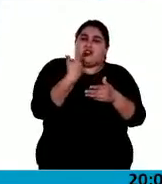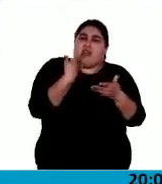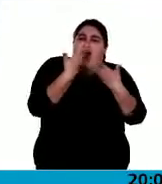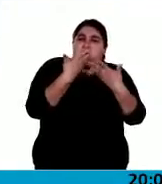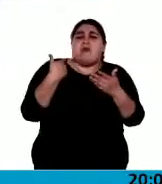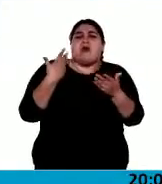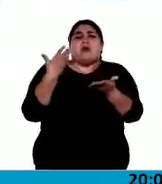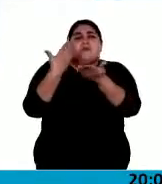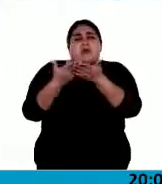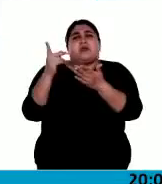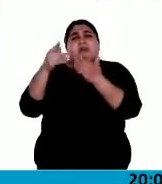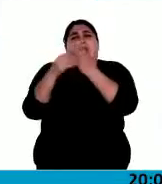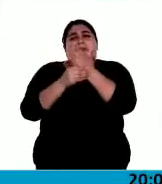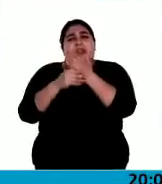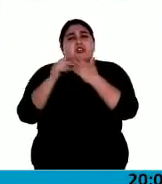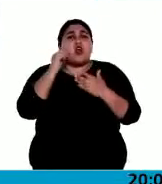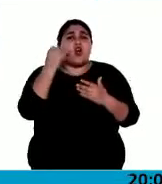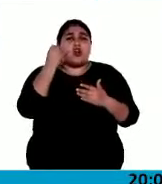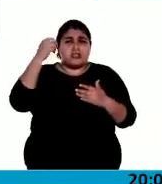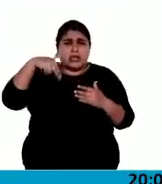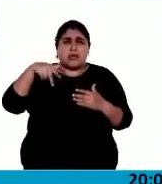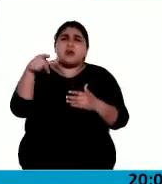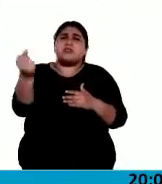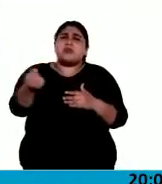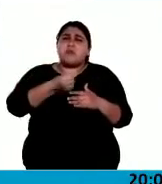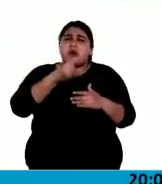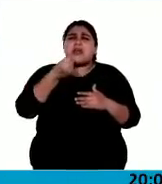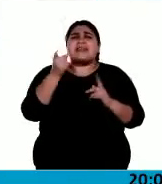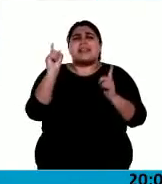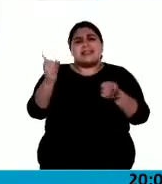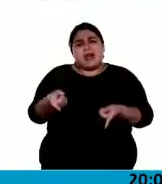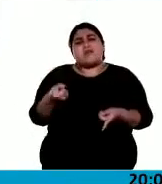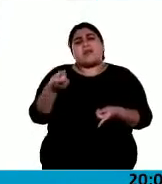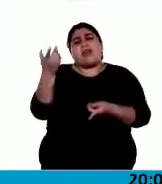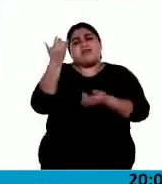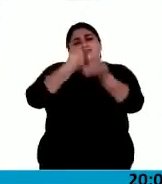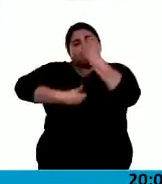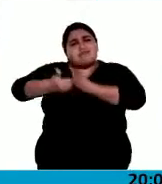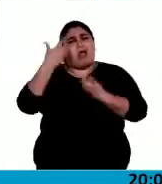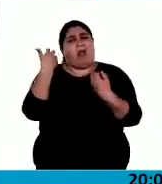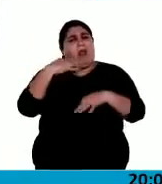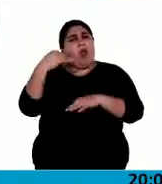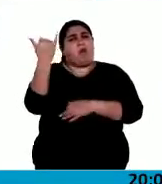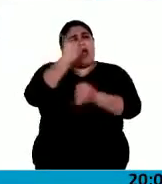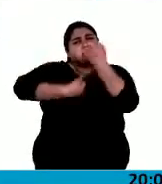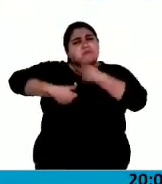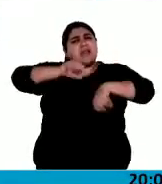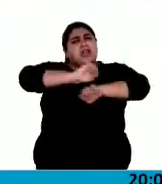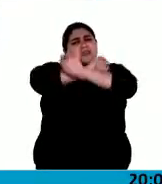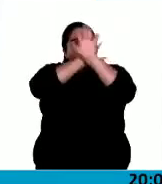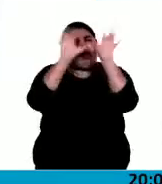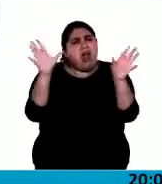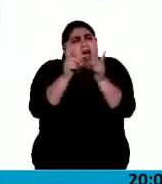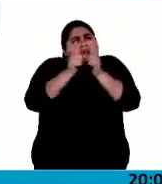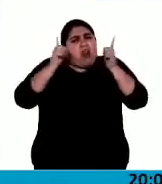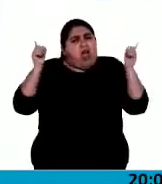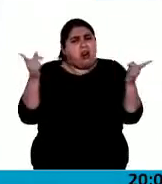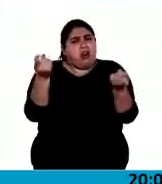al ministro Golán, y creo que sería importante para que nos den una explicación más exhaustiva del por